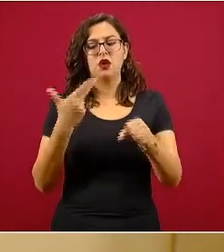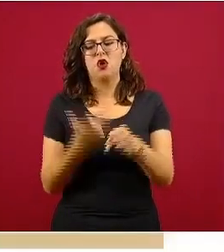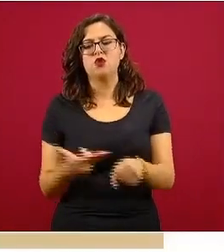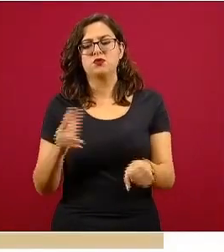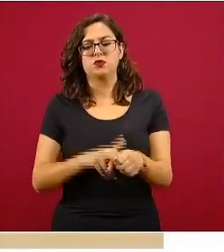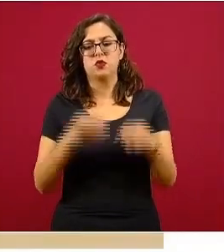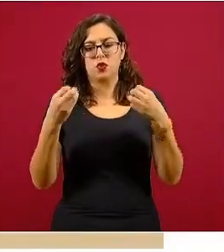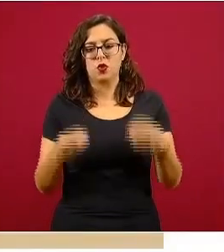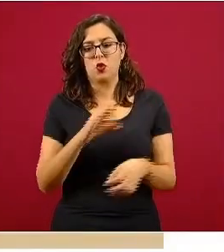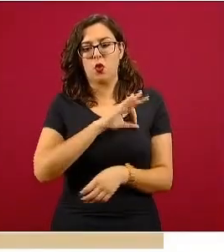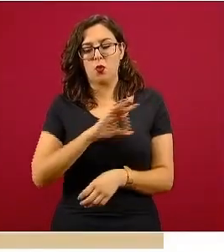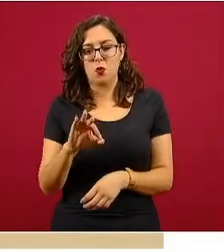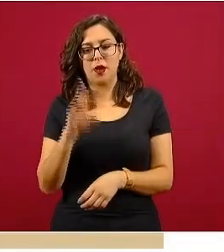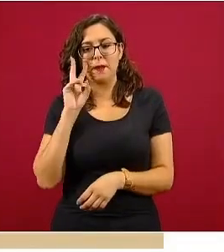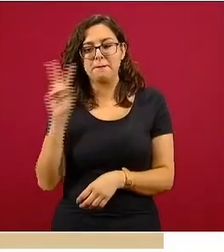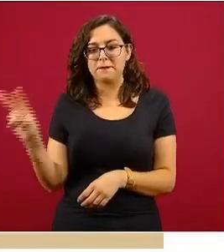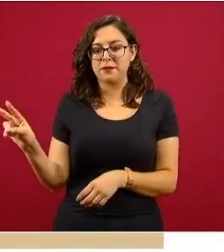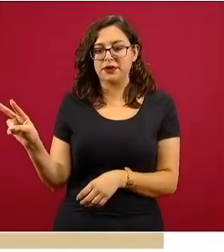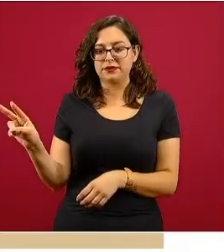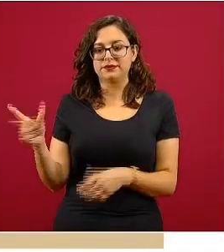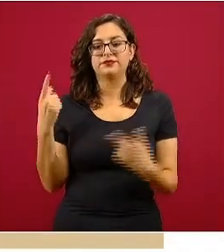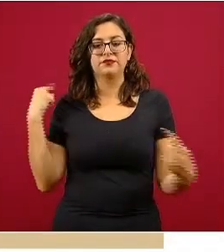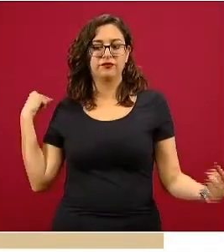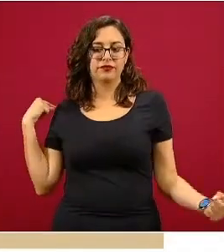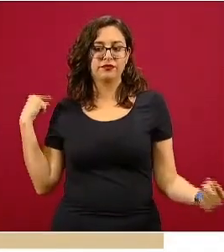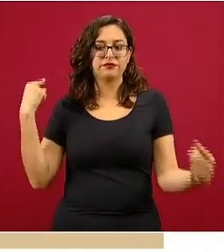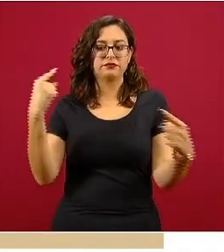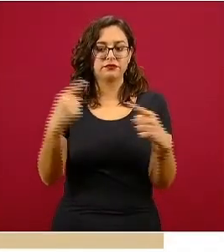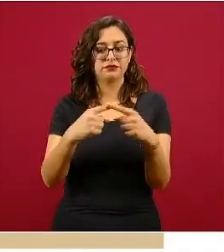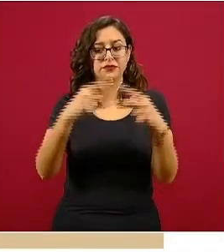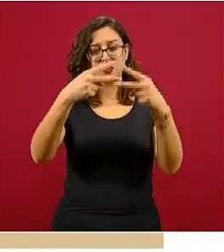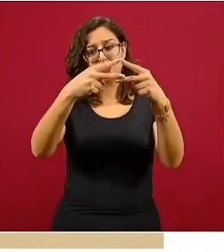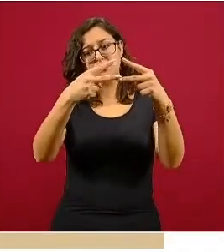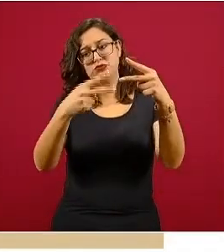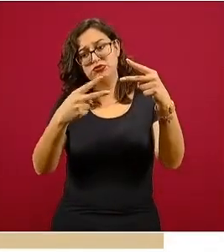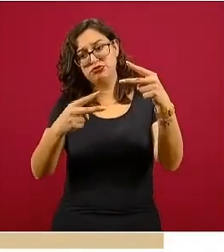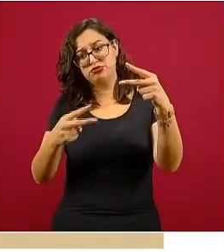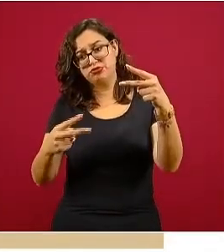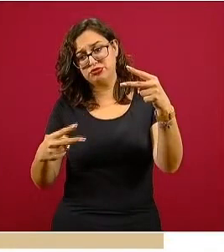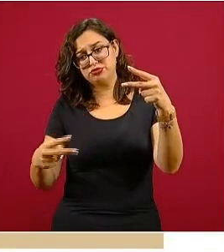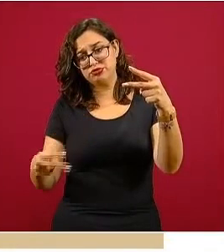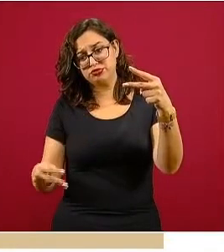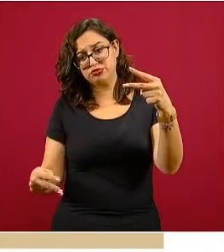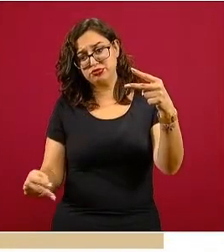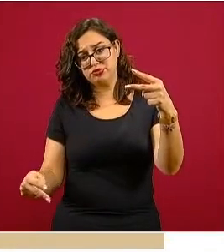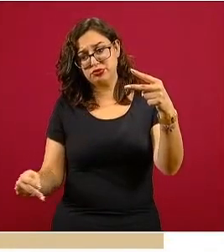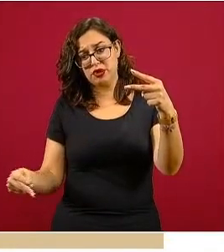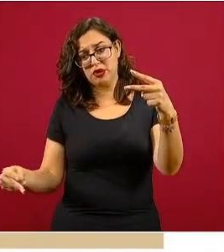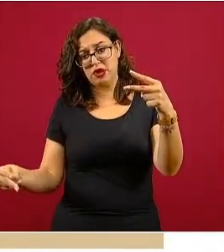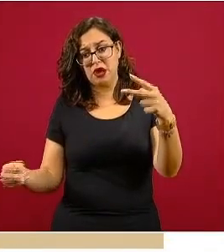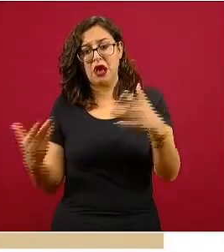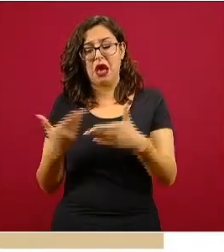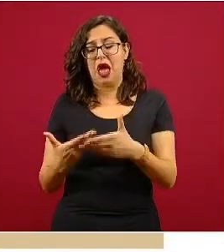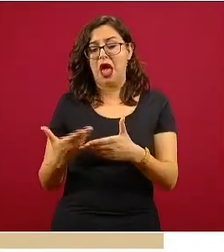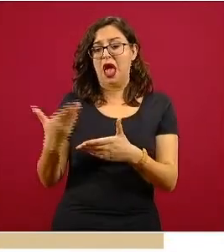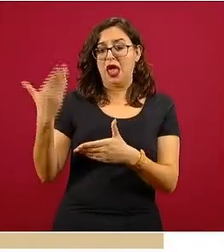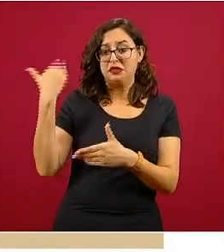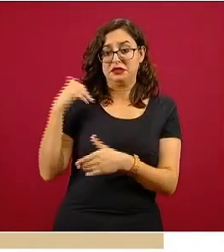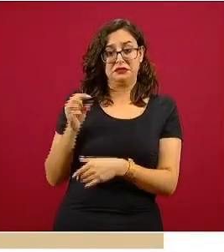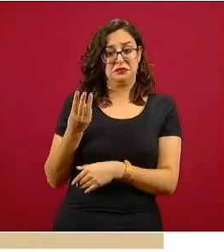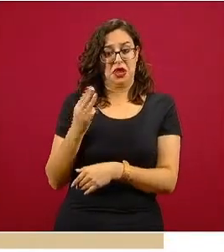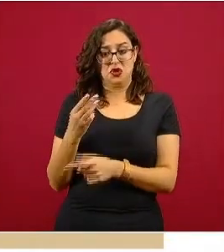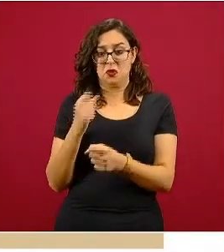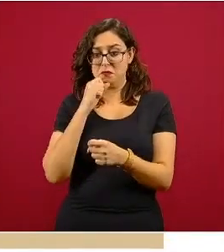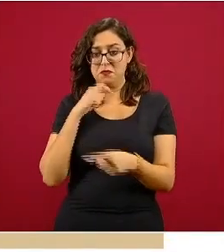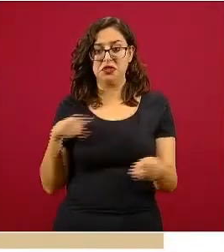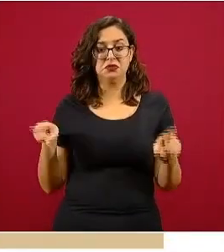hospitalización. Vean cómo los niveles de hospitalización de los últimos días están prácticamente similares a los que se encontraban en la quincena de mayo. Y